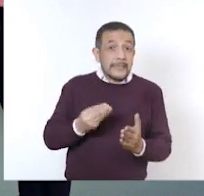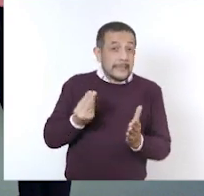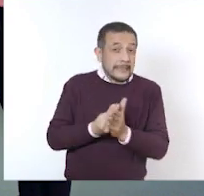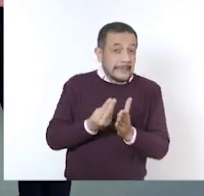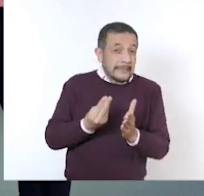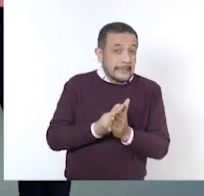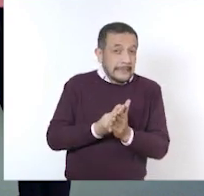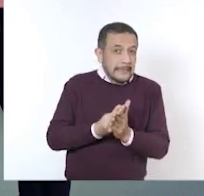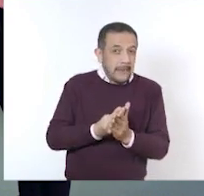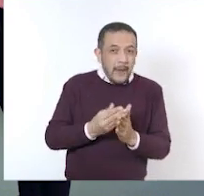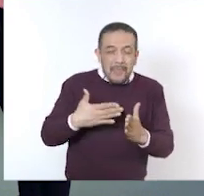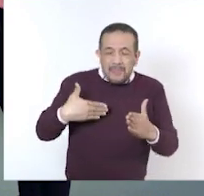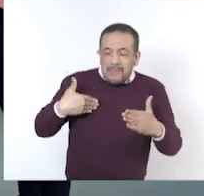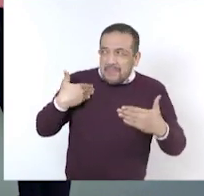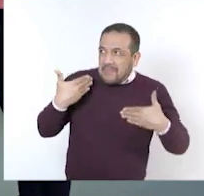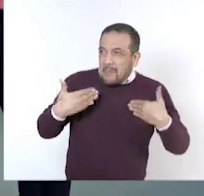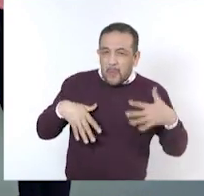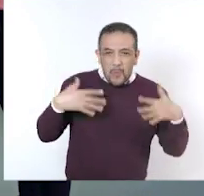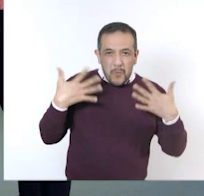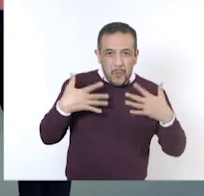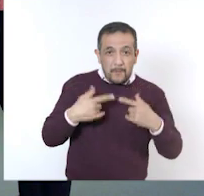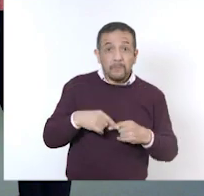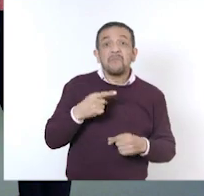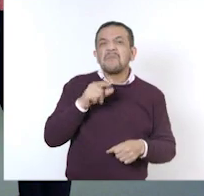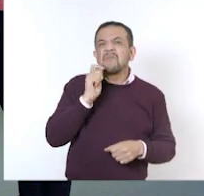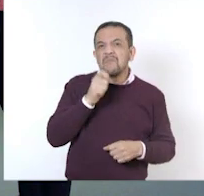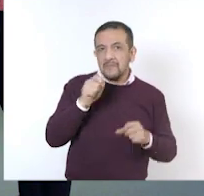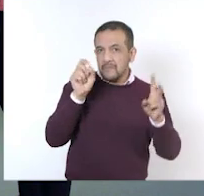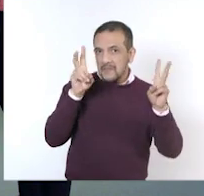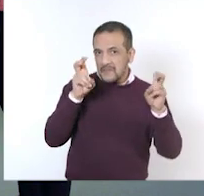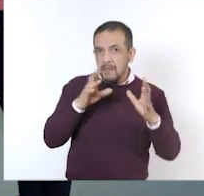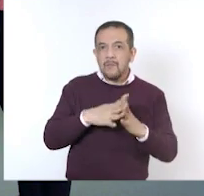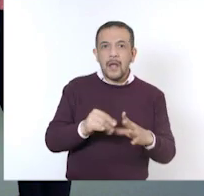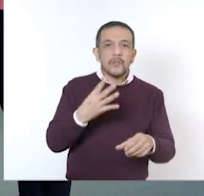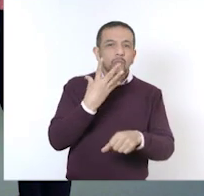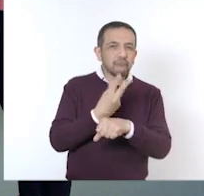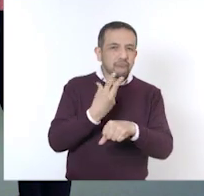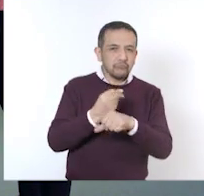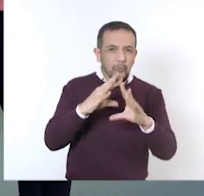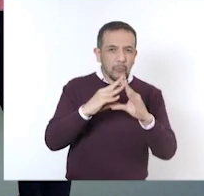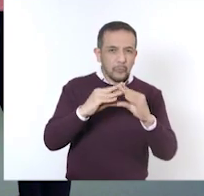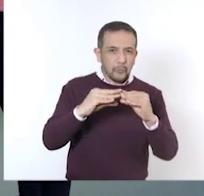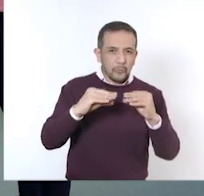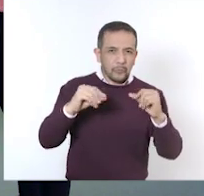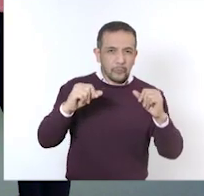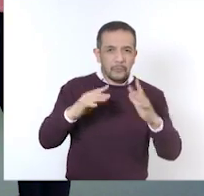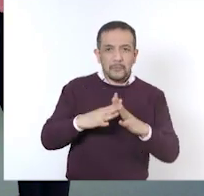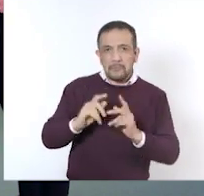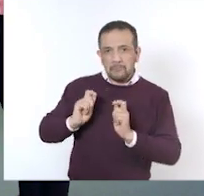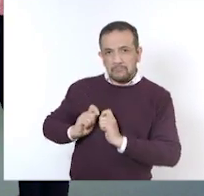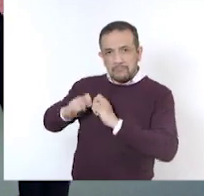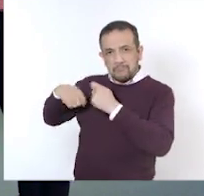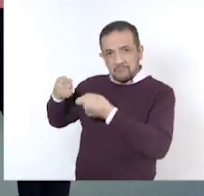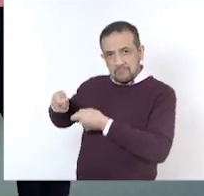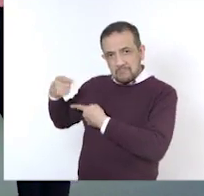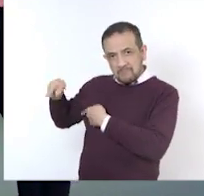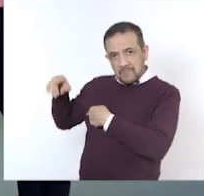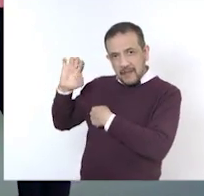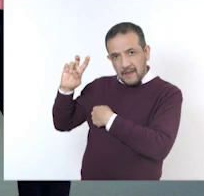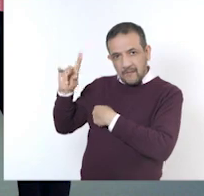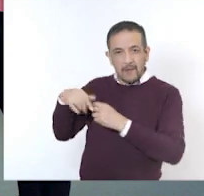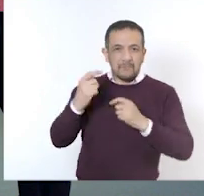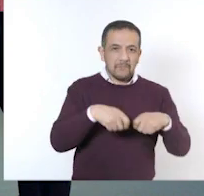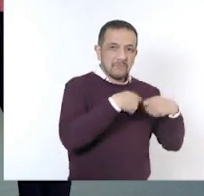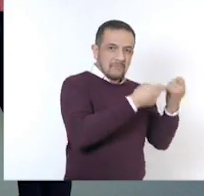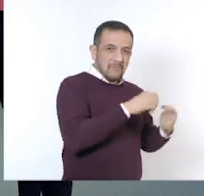una sesión muy, muy, muy divertida que se llama Solucionando Desafíos a cargo de la maestra Eva Pérez y el